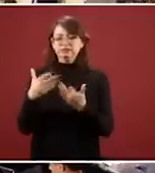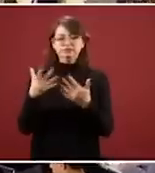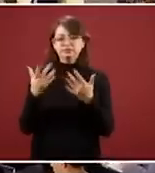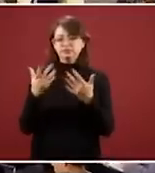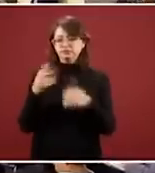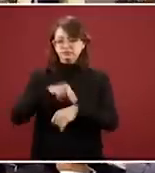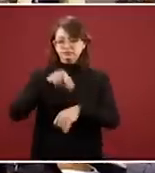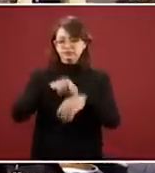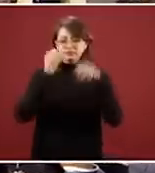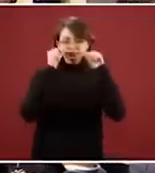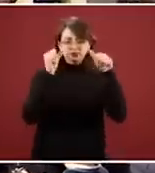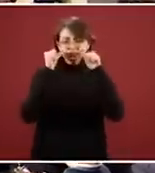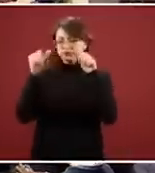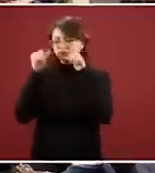faltantes,